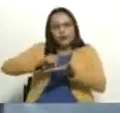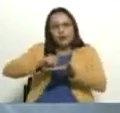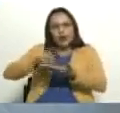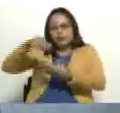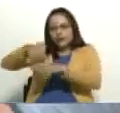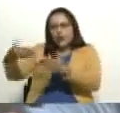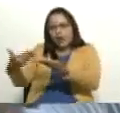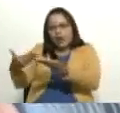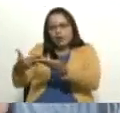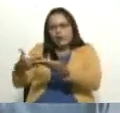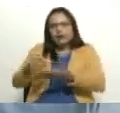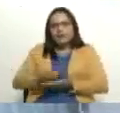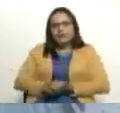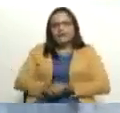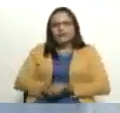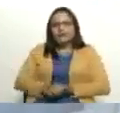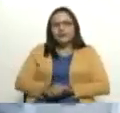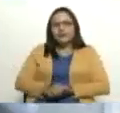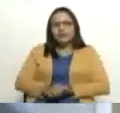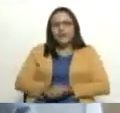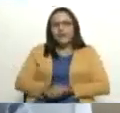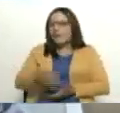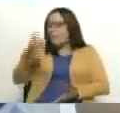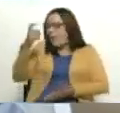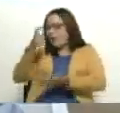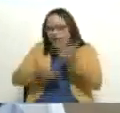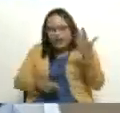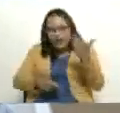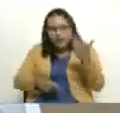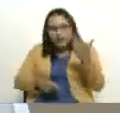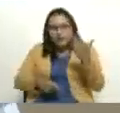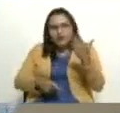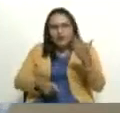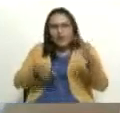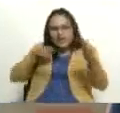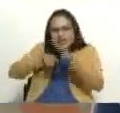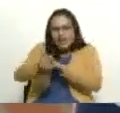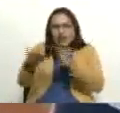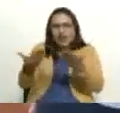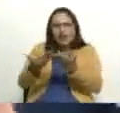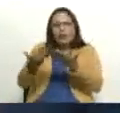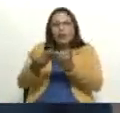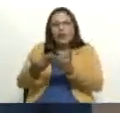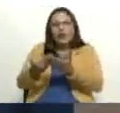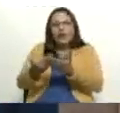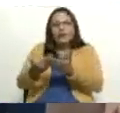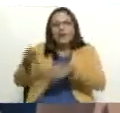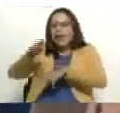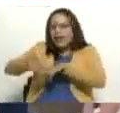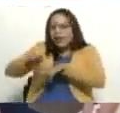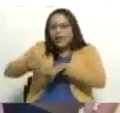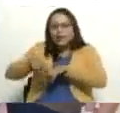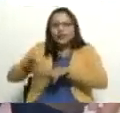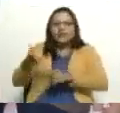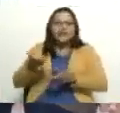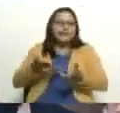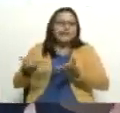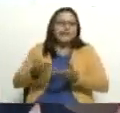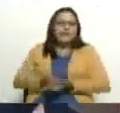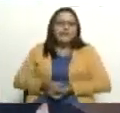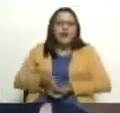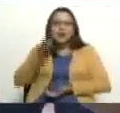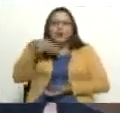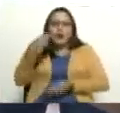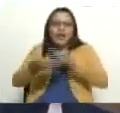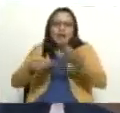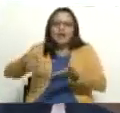de las parroquias, que prohibieron en su colegio para que los niños no interpreten